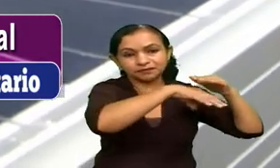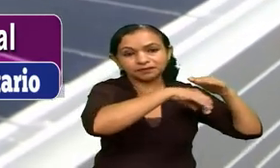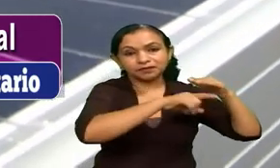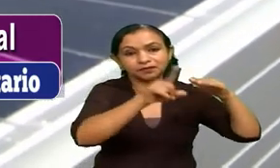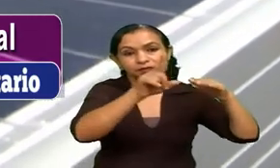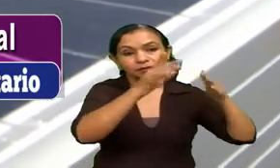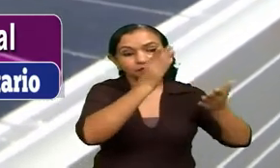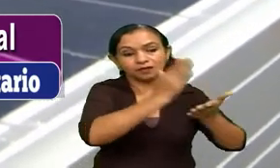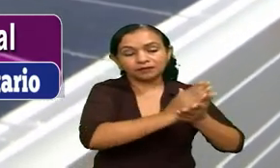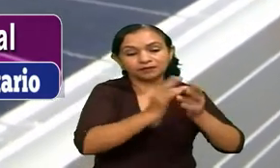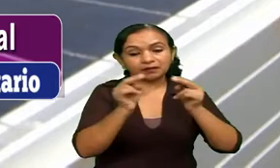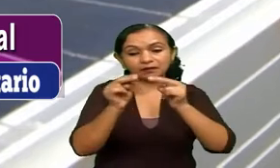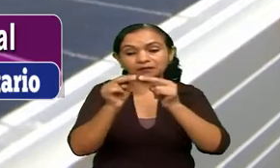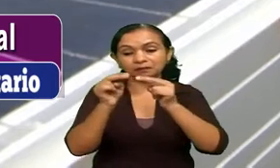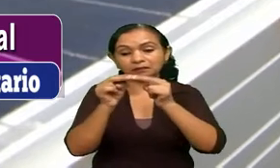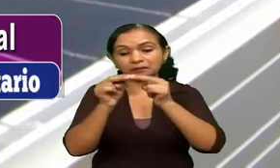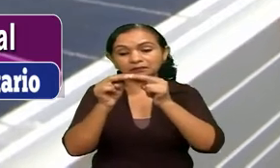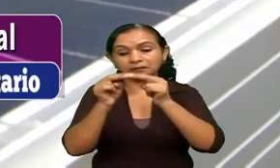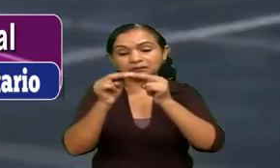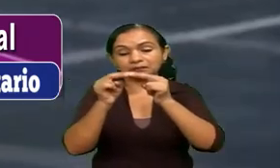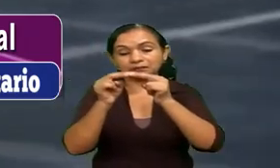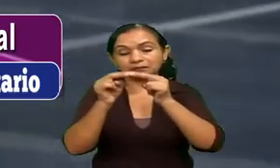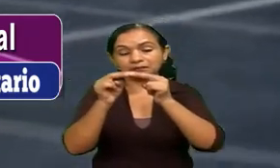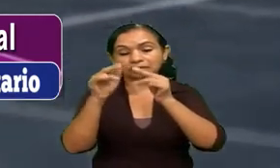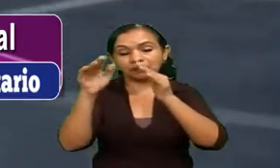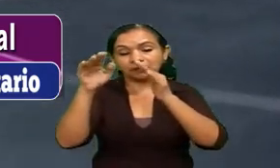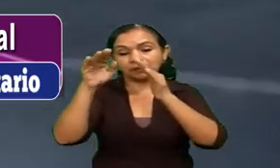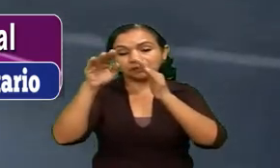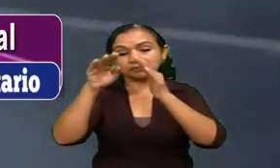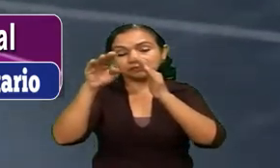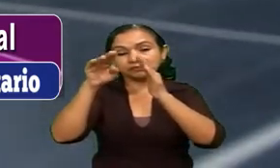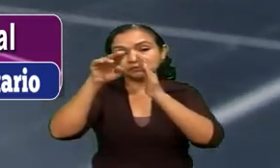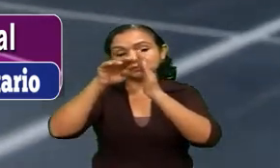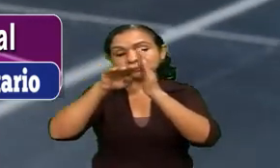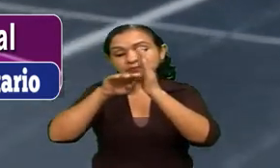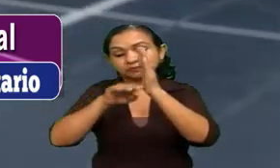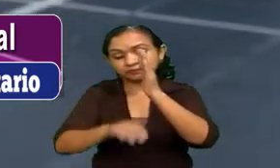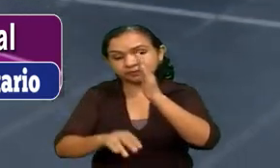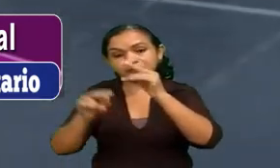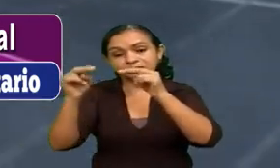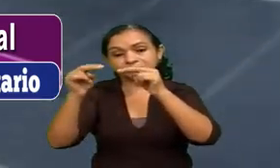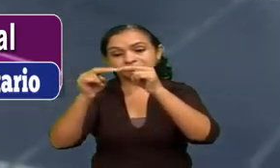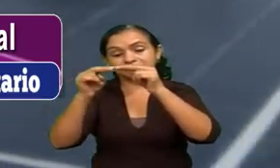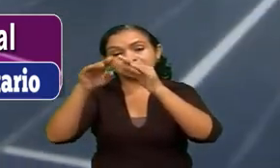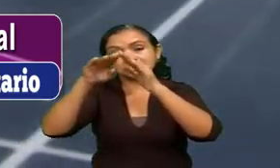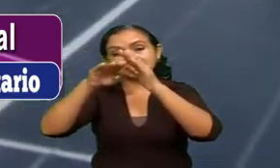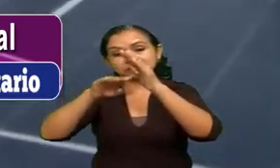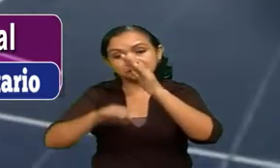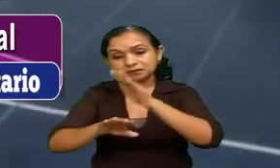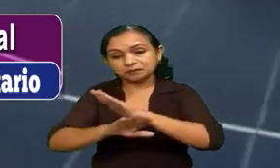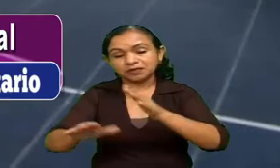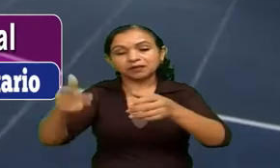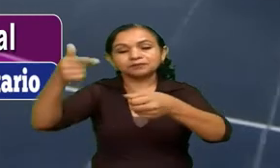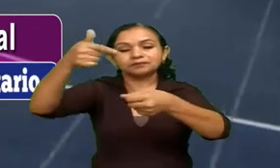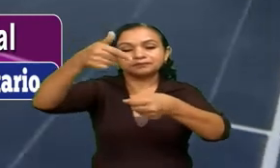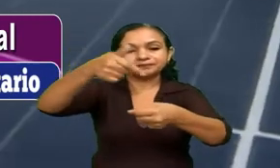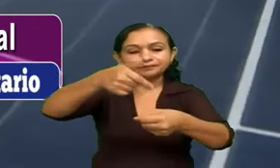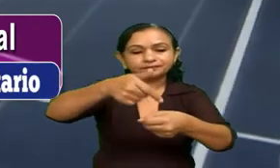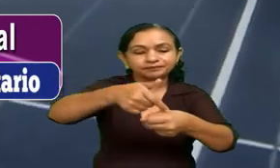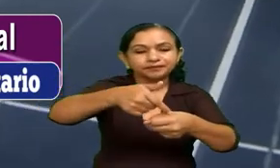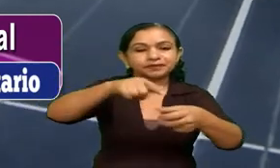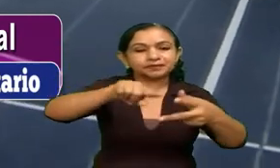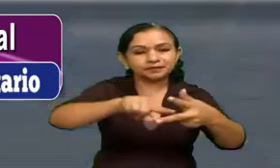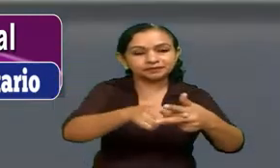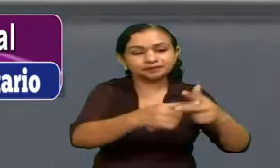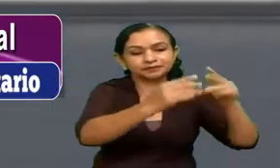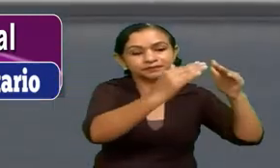que las baterías llegan a su capacidad, nivel permisible, entonces entran las plantas diésel.